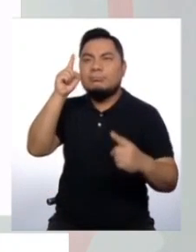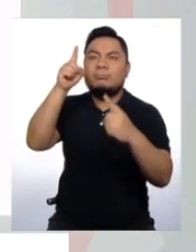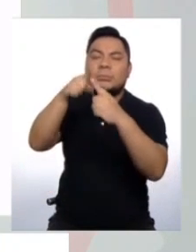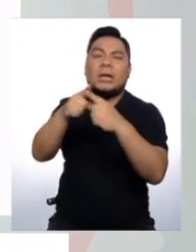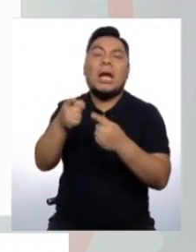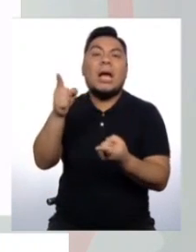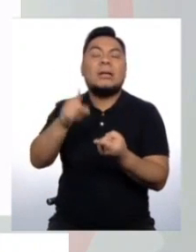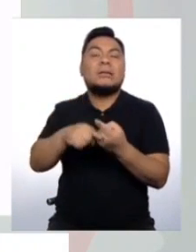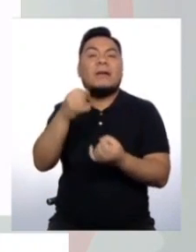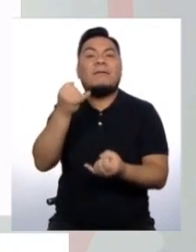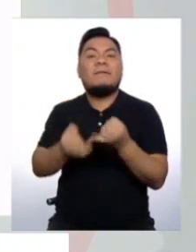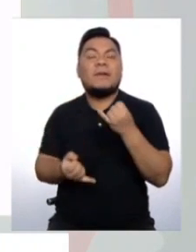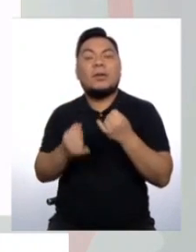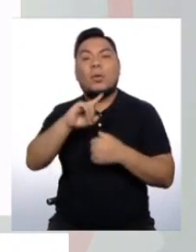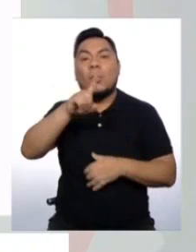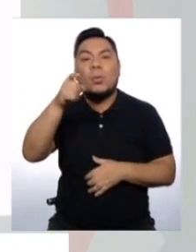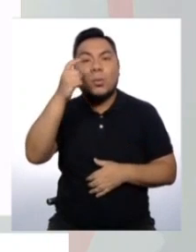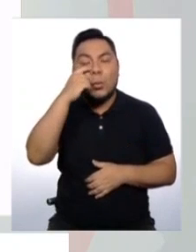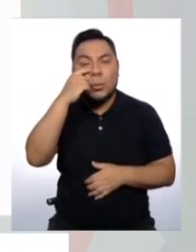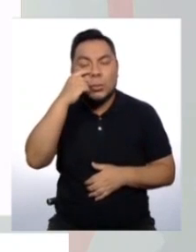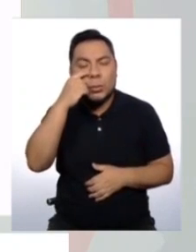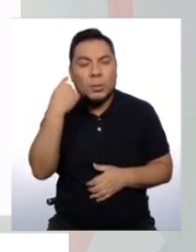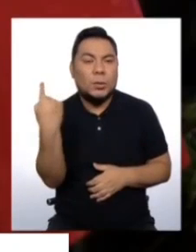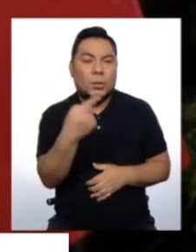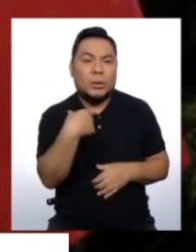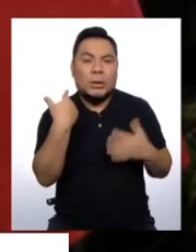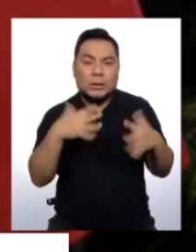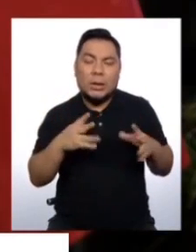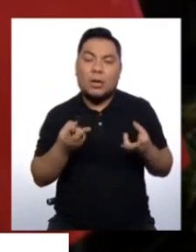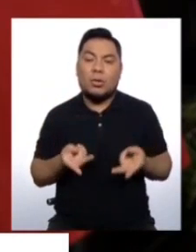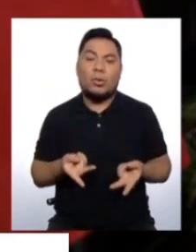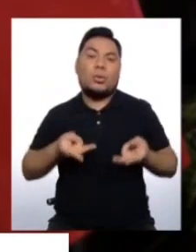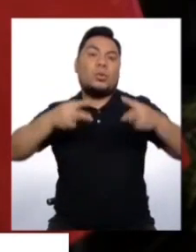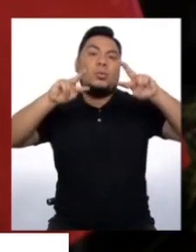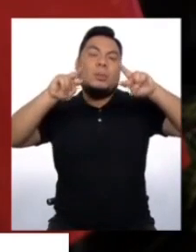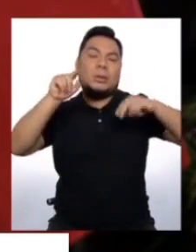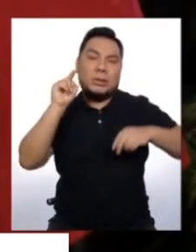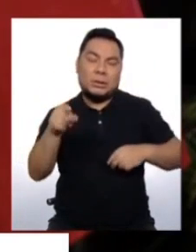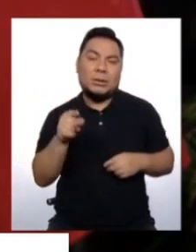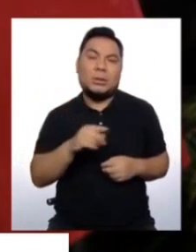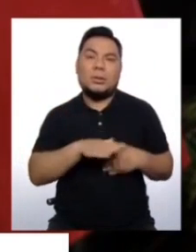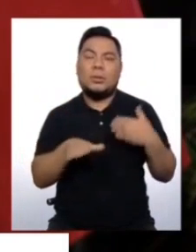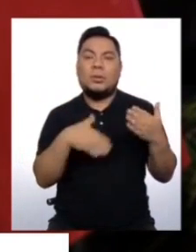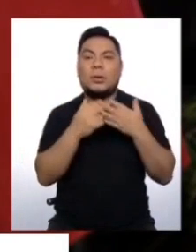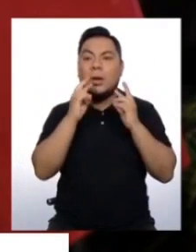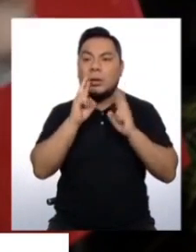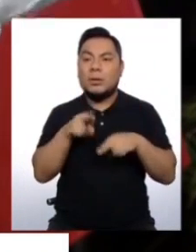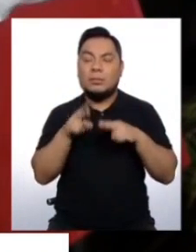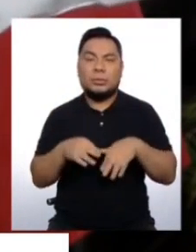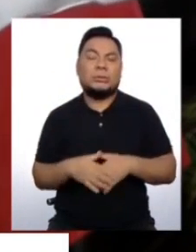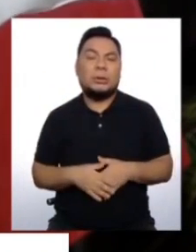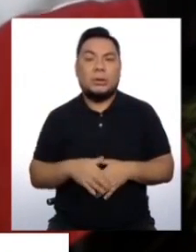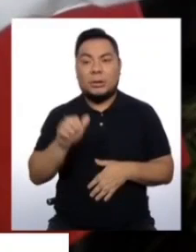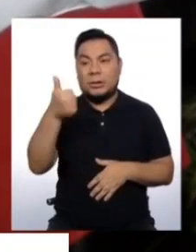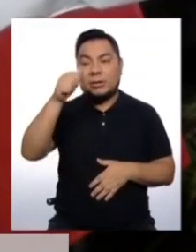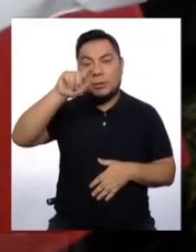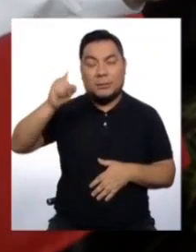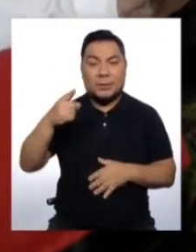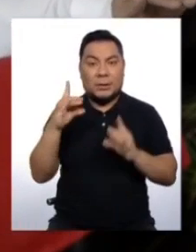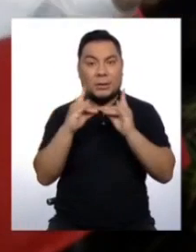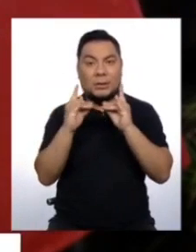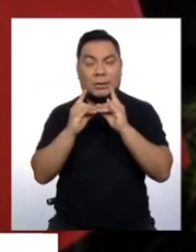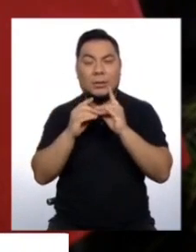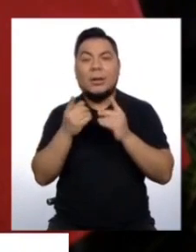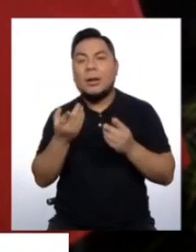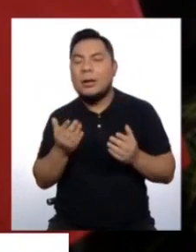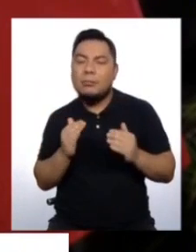junio. A fines de junio tenemos que prácticamente duplicar nuestra capacidad de respuesta. De 10.000 camas tenemos que